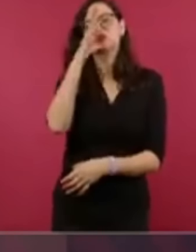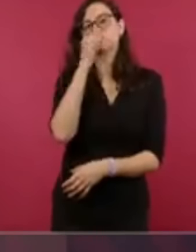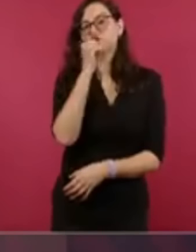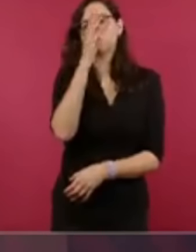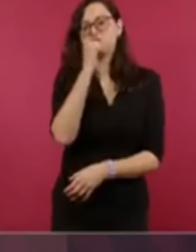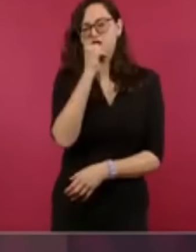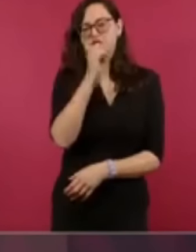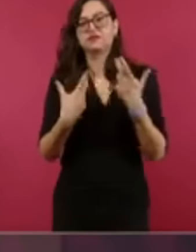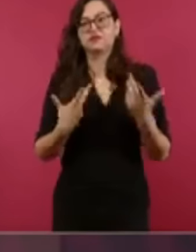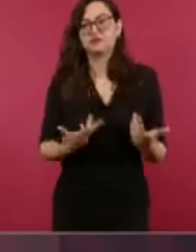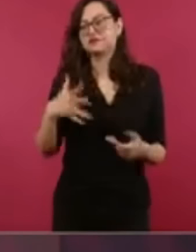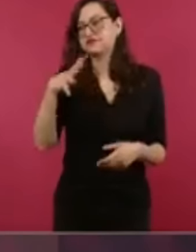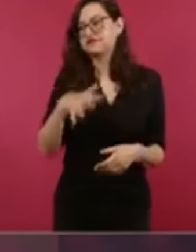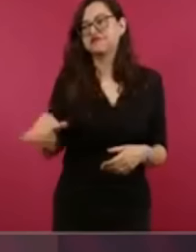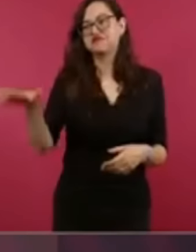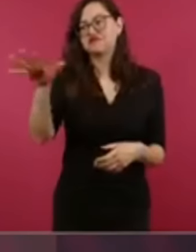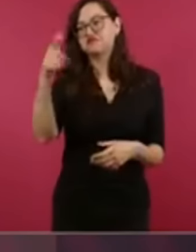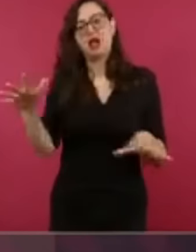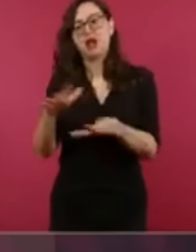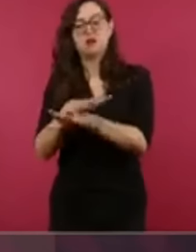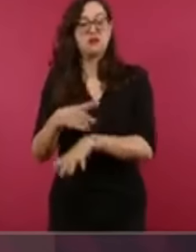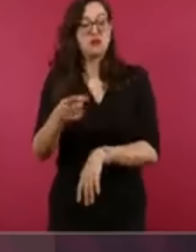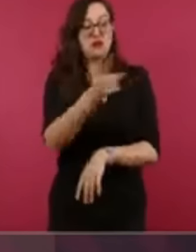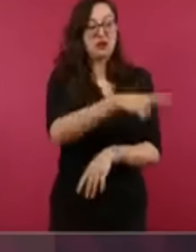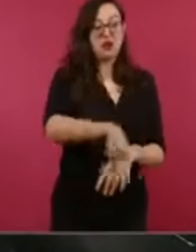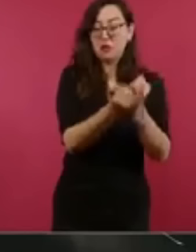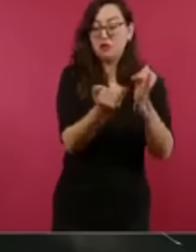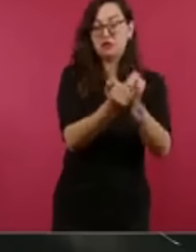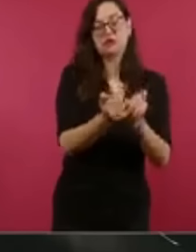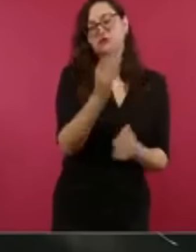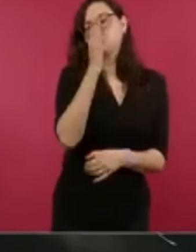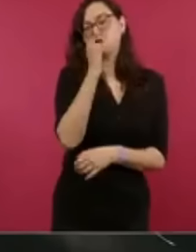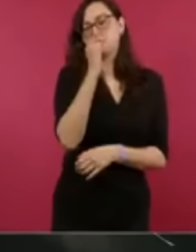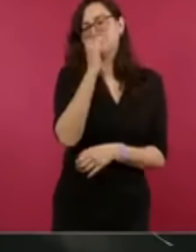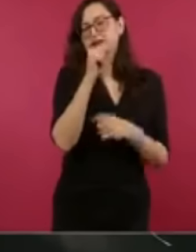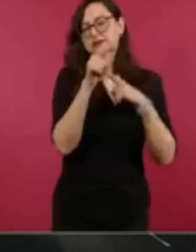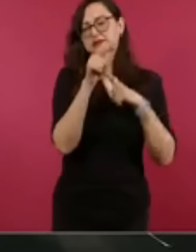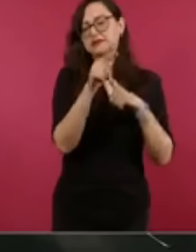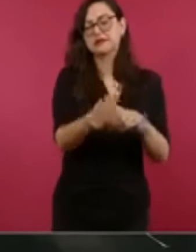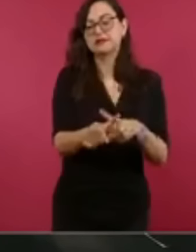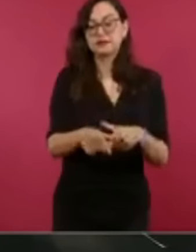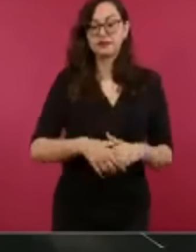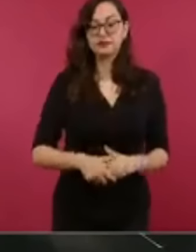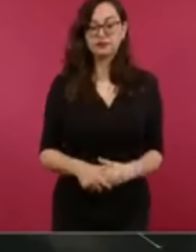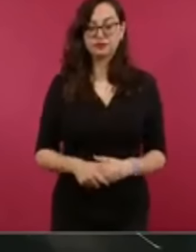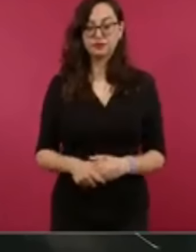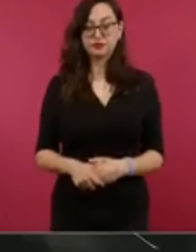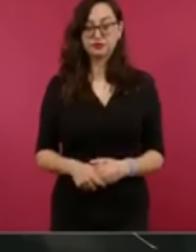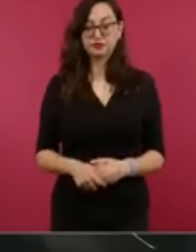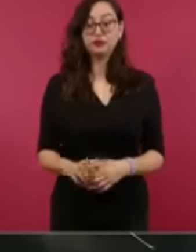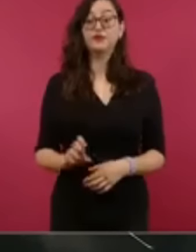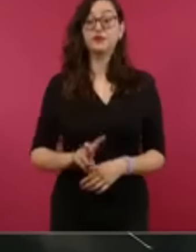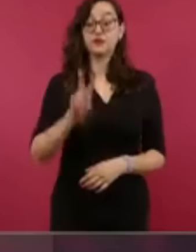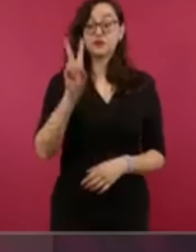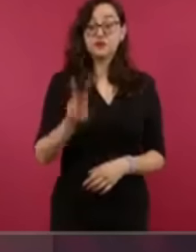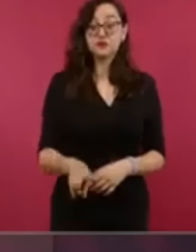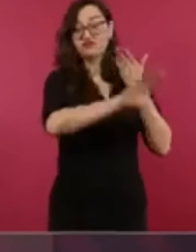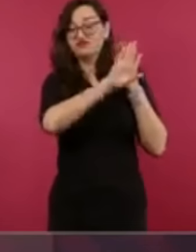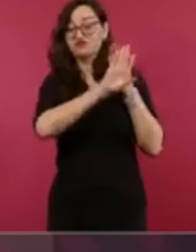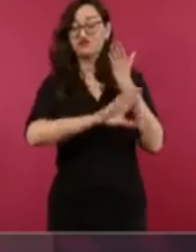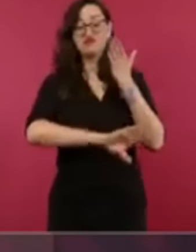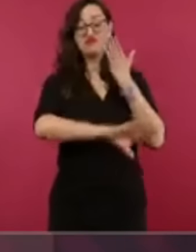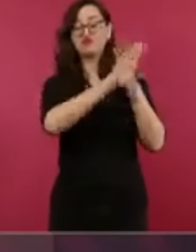campaña de desprestigio que no se veía en décadas, desde los tiempos del presidente